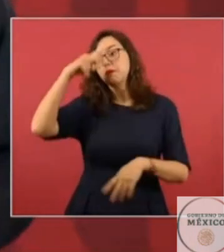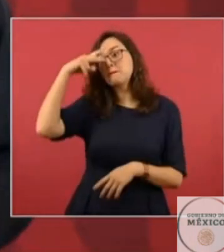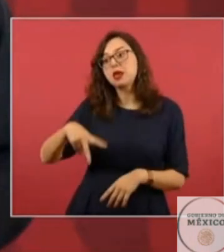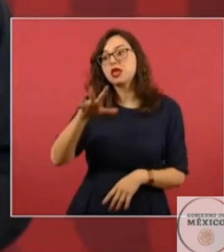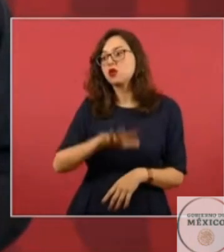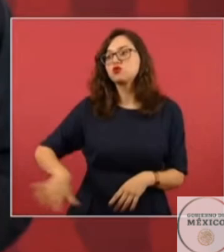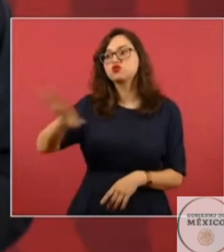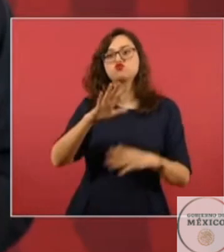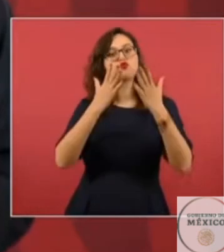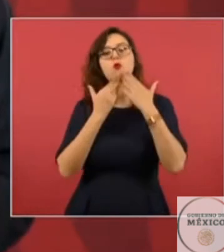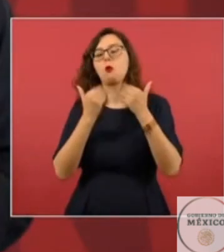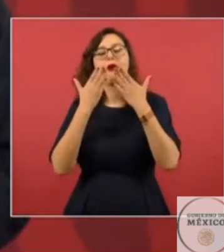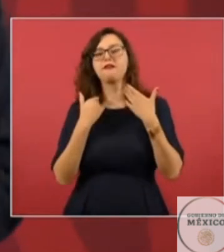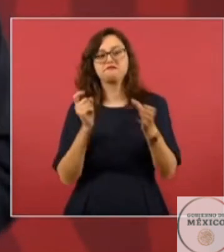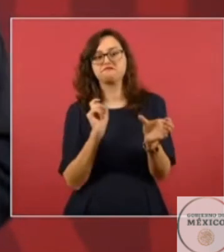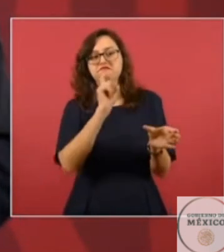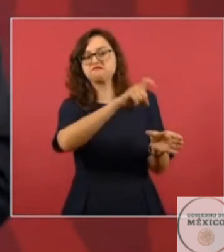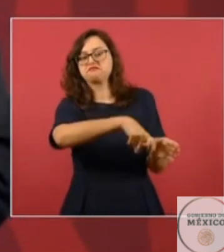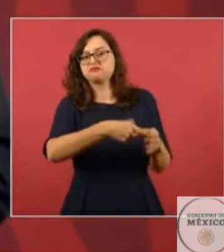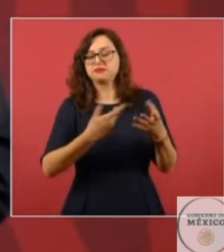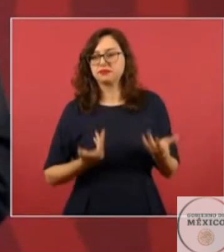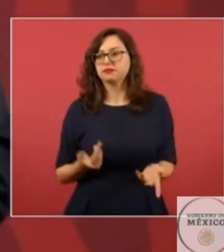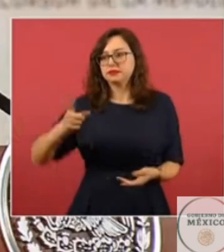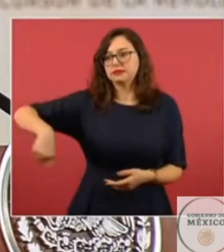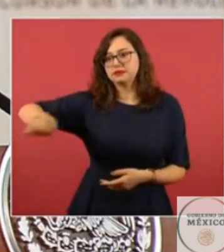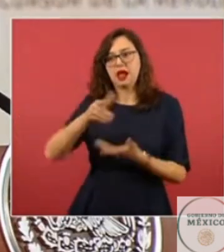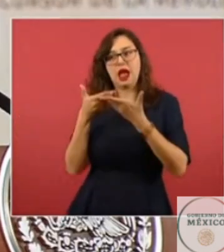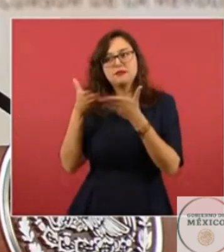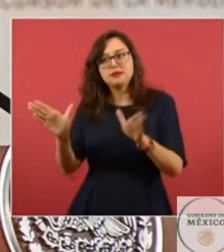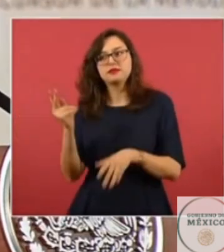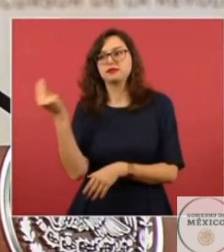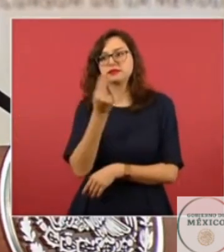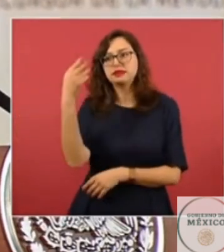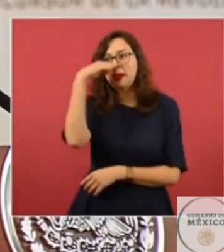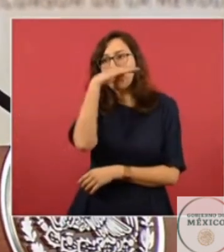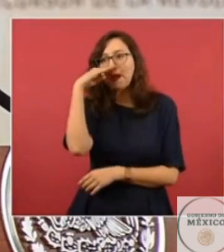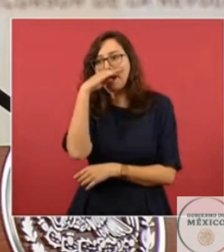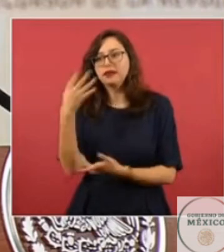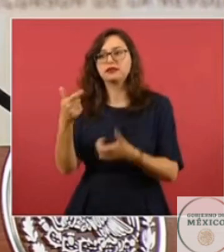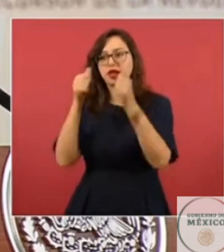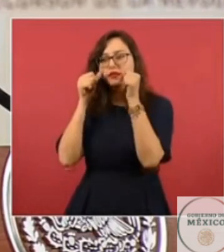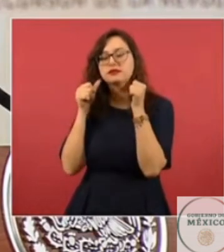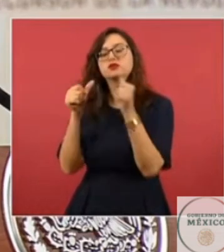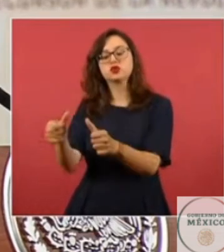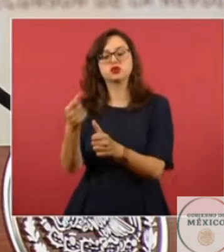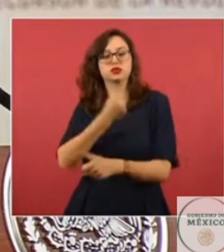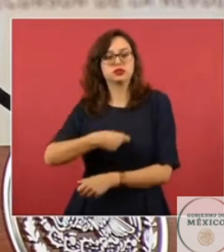Entonces es la mitad y un poco más de la